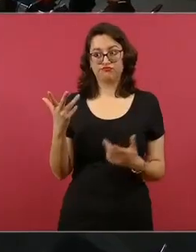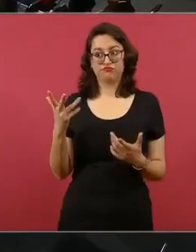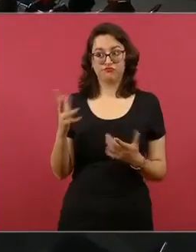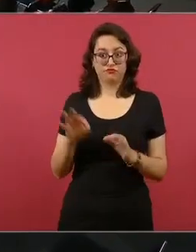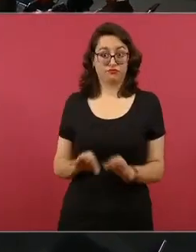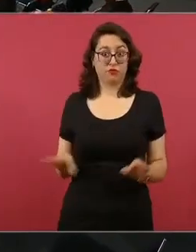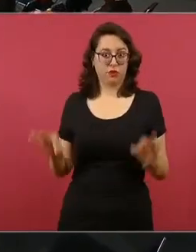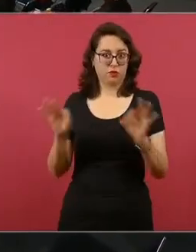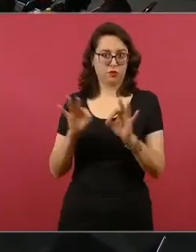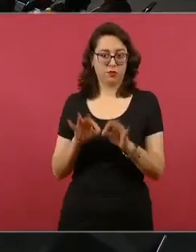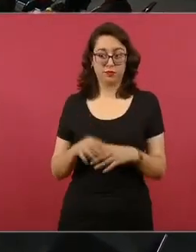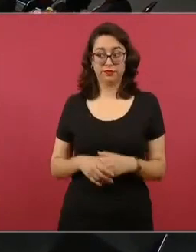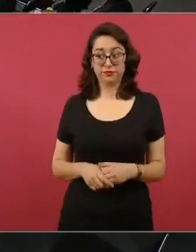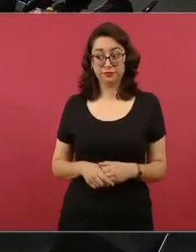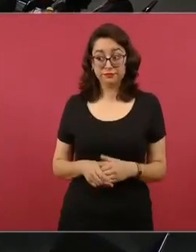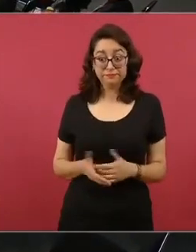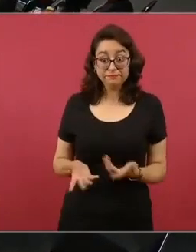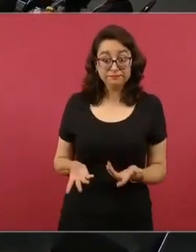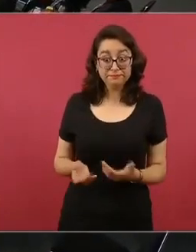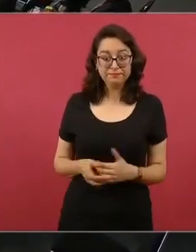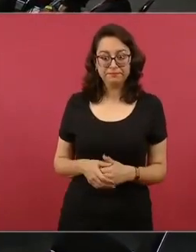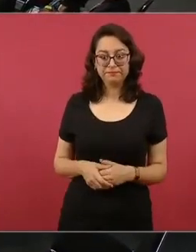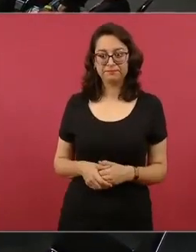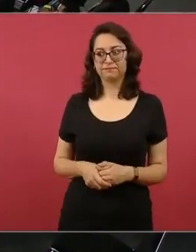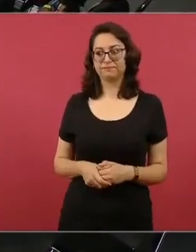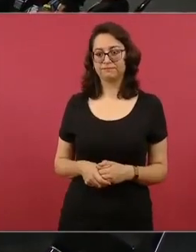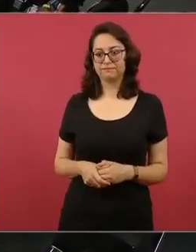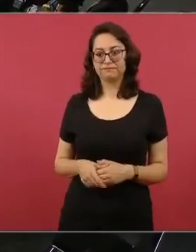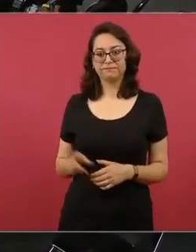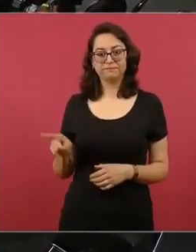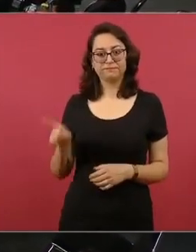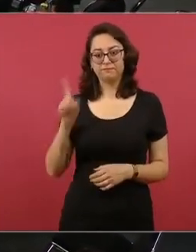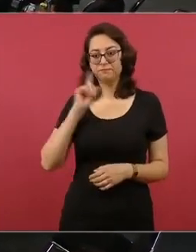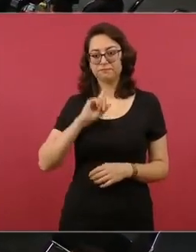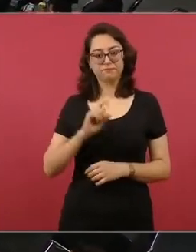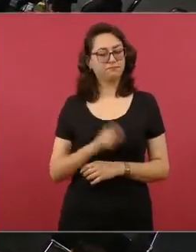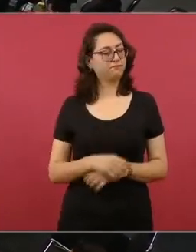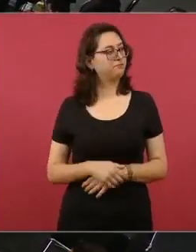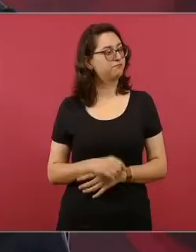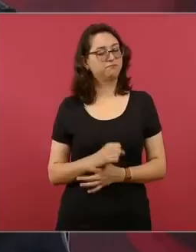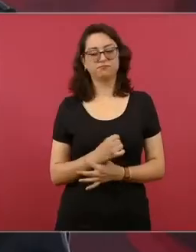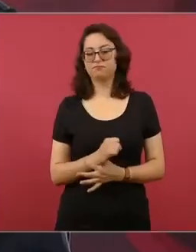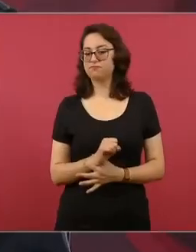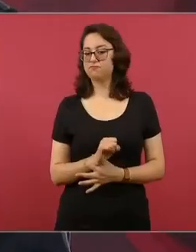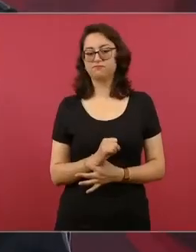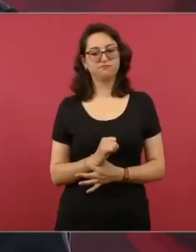representativa del grupo, y la señora movía la cabeza,